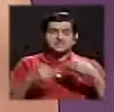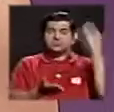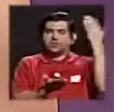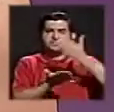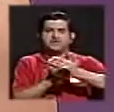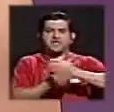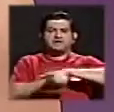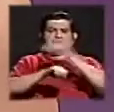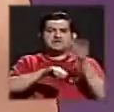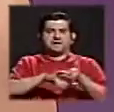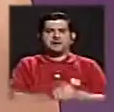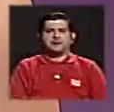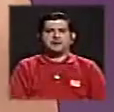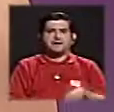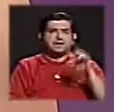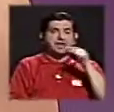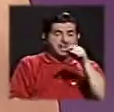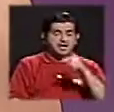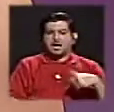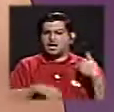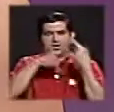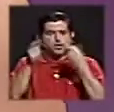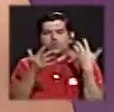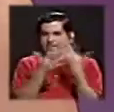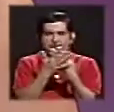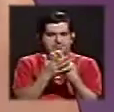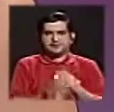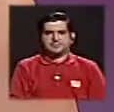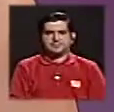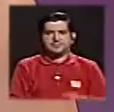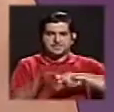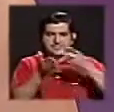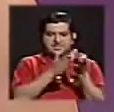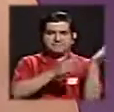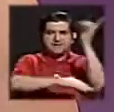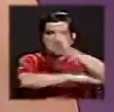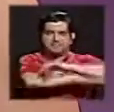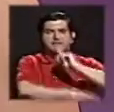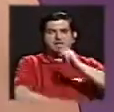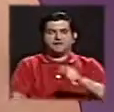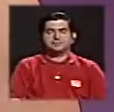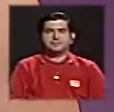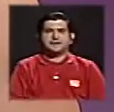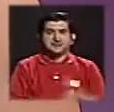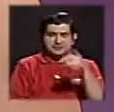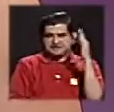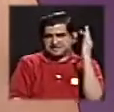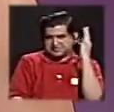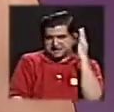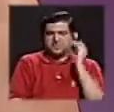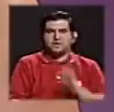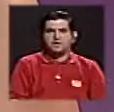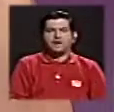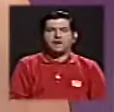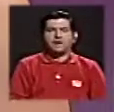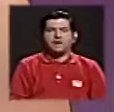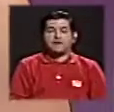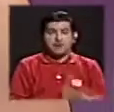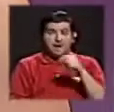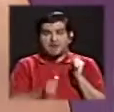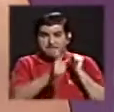interrumpir un embarazo, vaya o no vaya a la cárcel. Estamos hablando de un día para decir si esta mujer va a